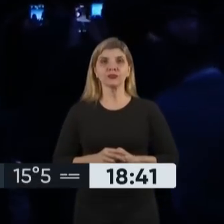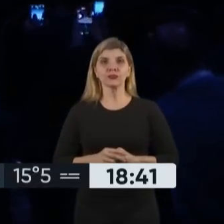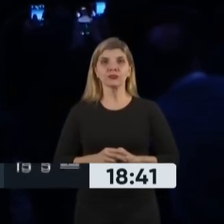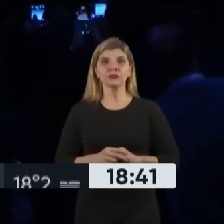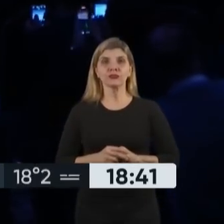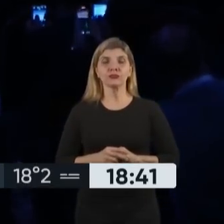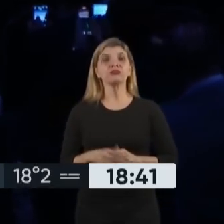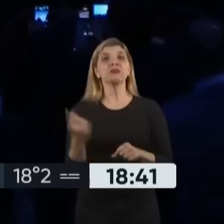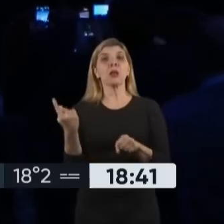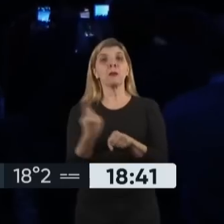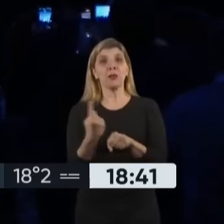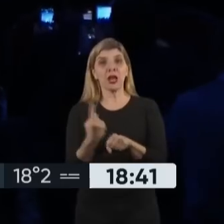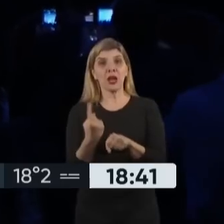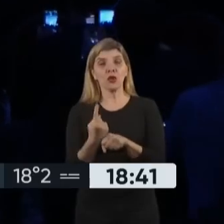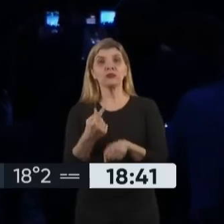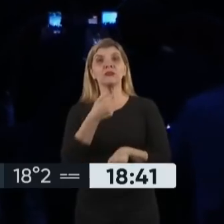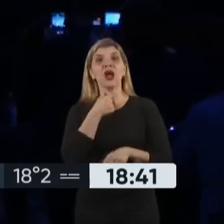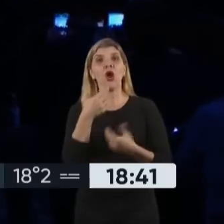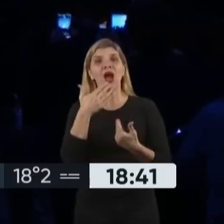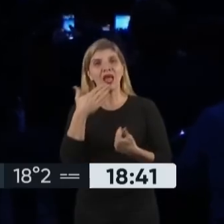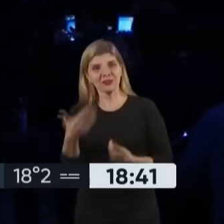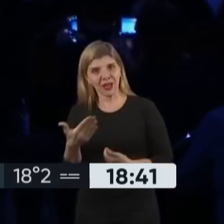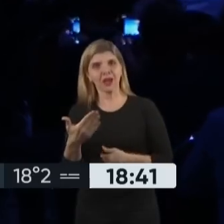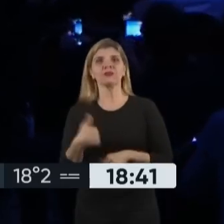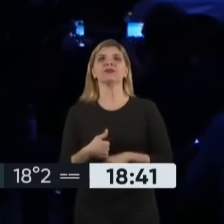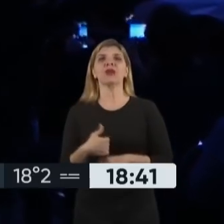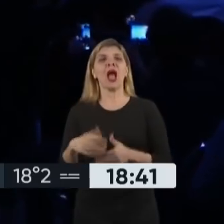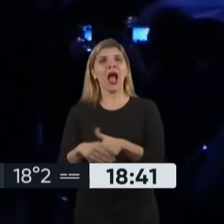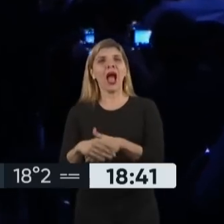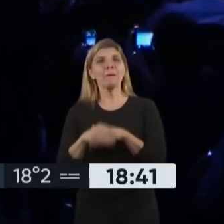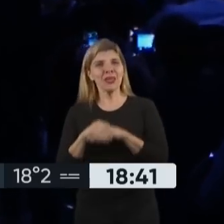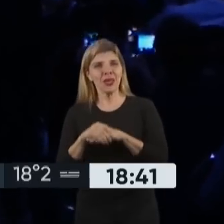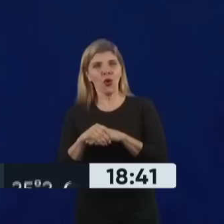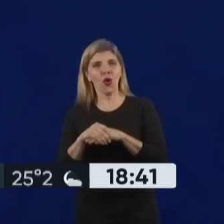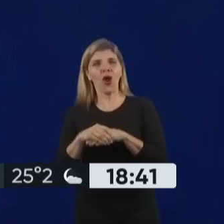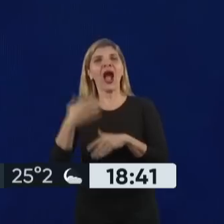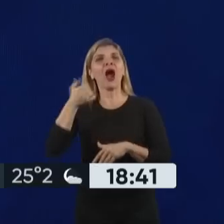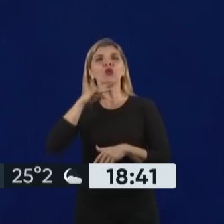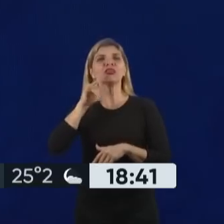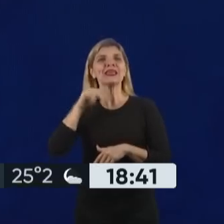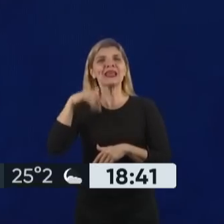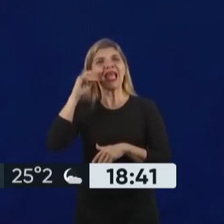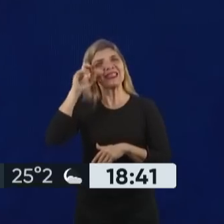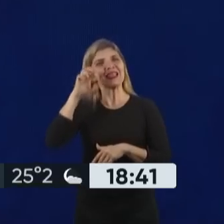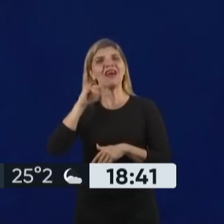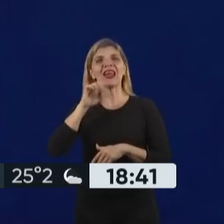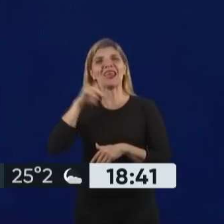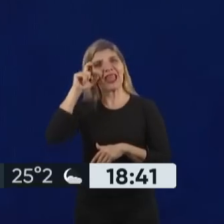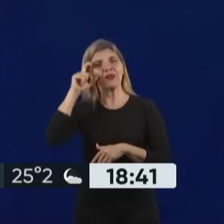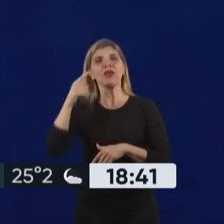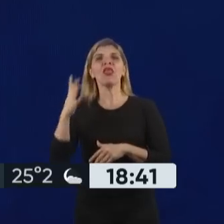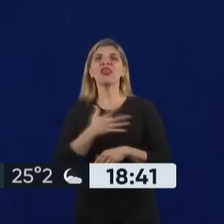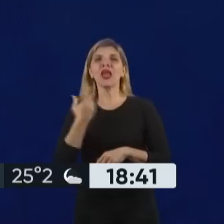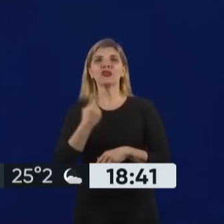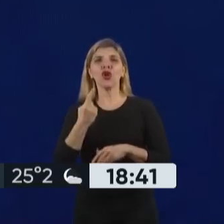en primer lugar, quiero agradecer al queridísimo amigo Agustín Echevarne,